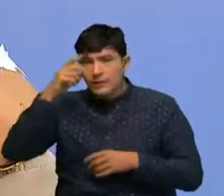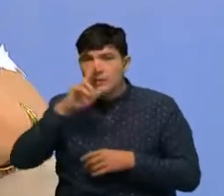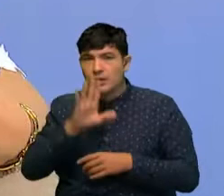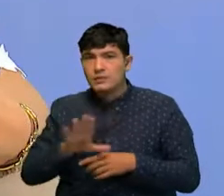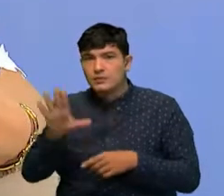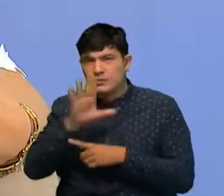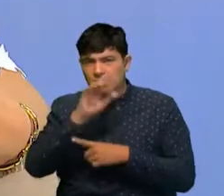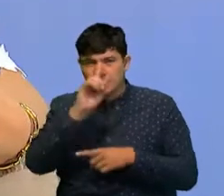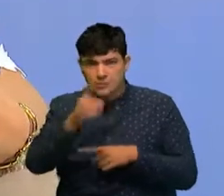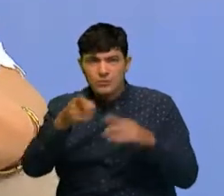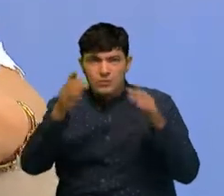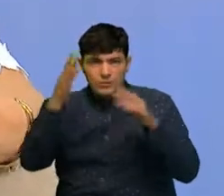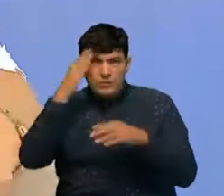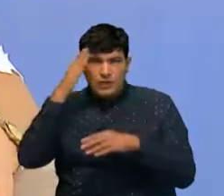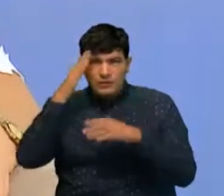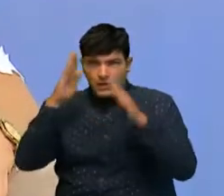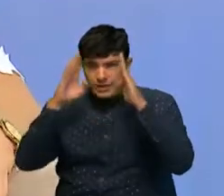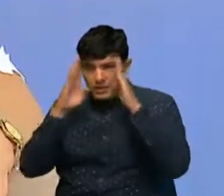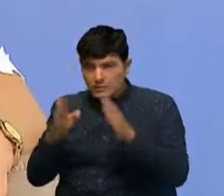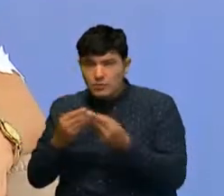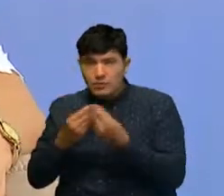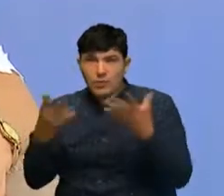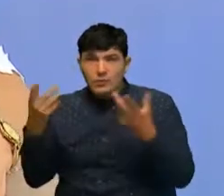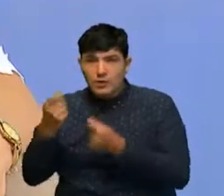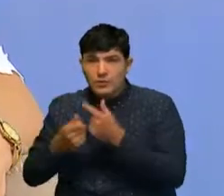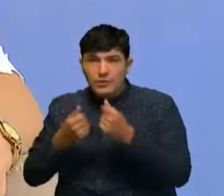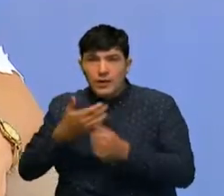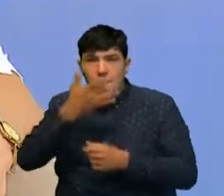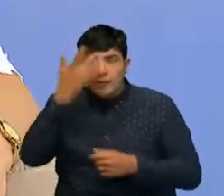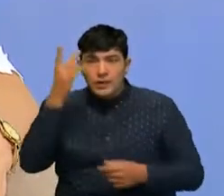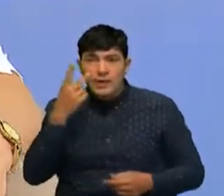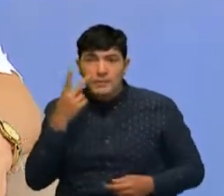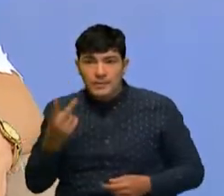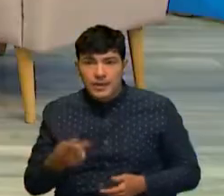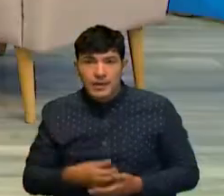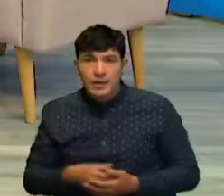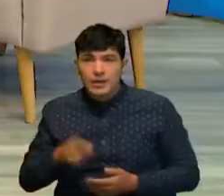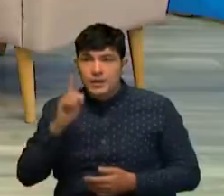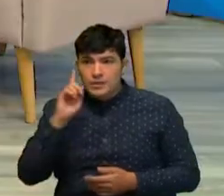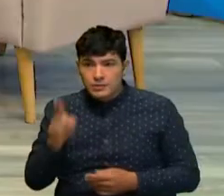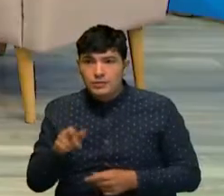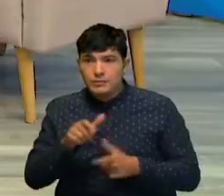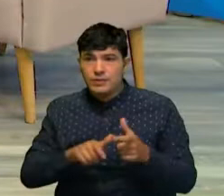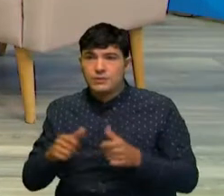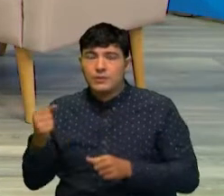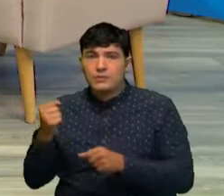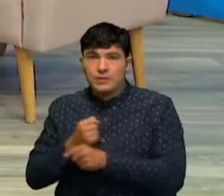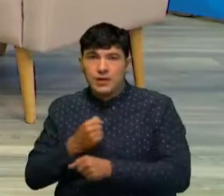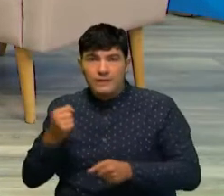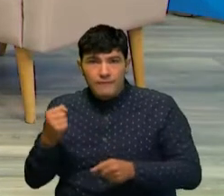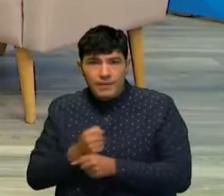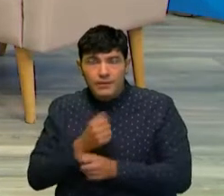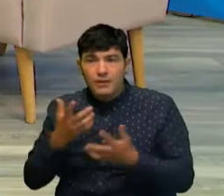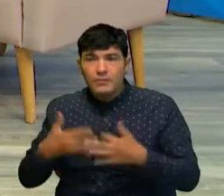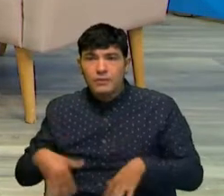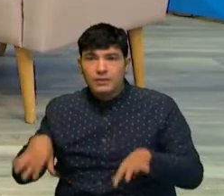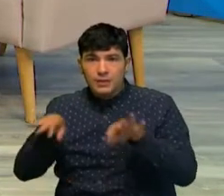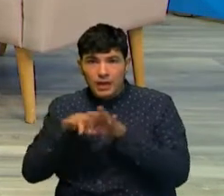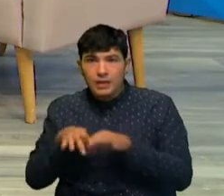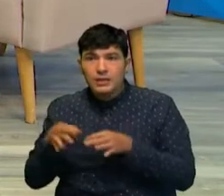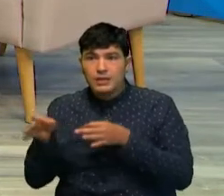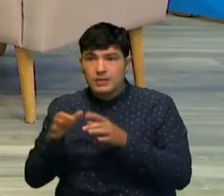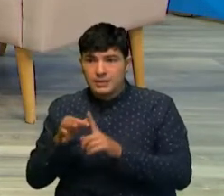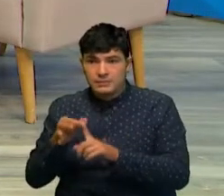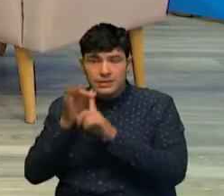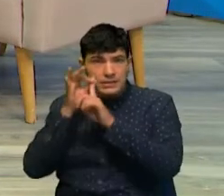tienen que interponer, tiene que contar con muchos recursos, porque mire, ellas están haciendo una obra o un trabajo